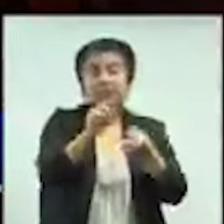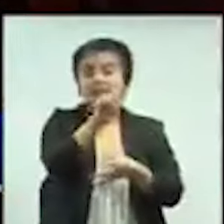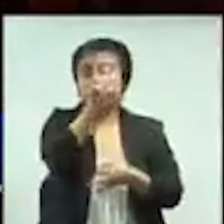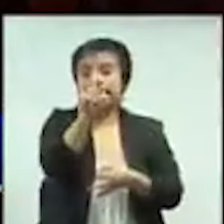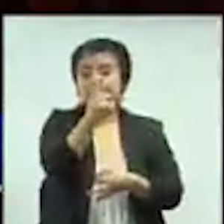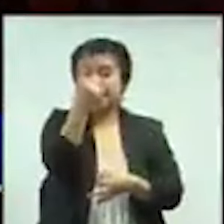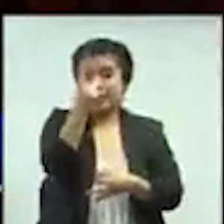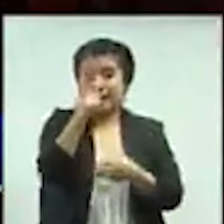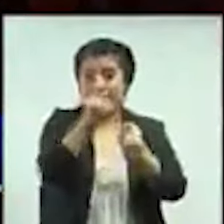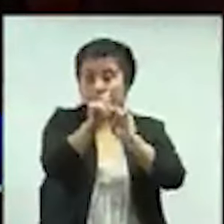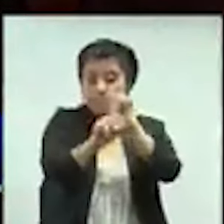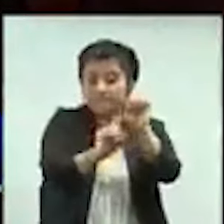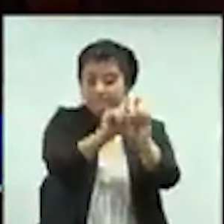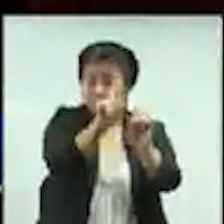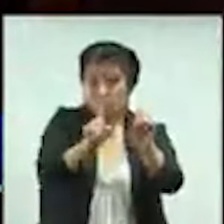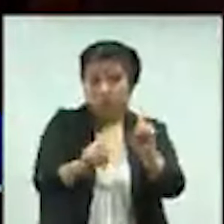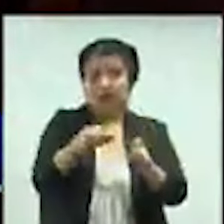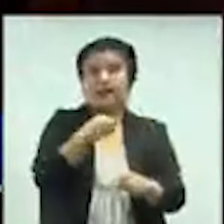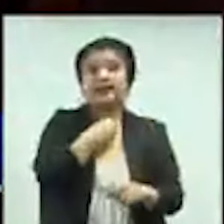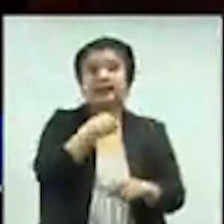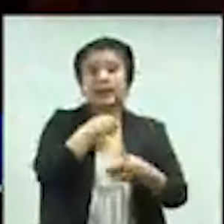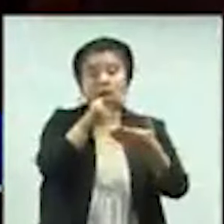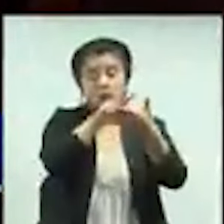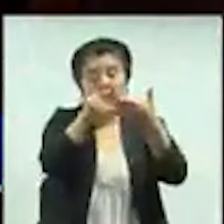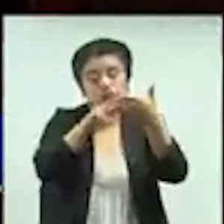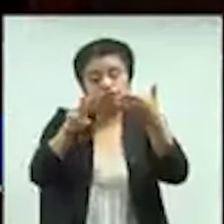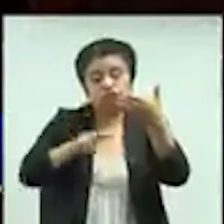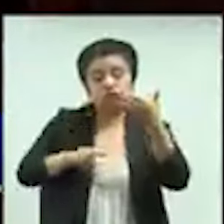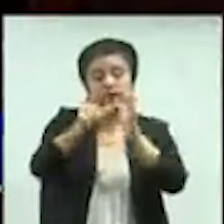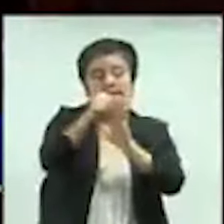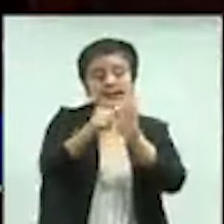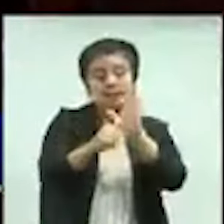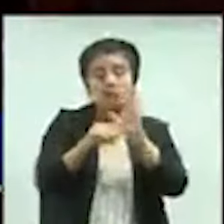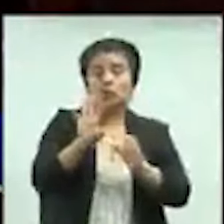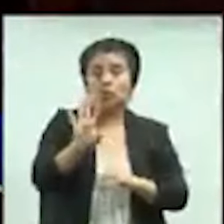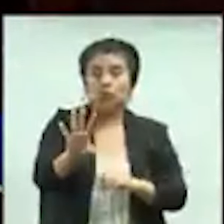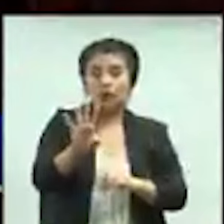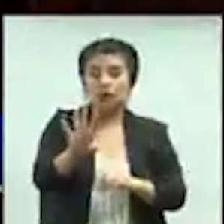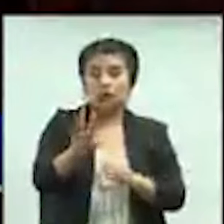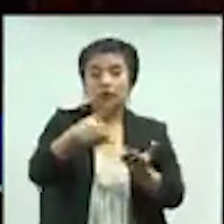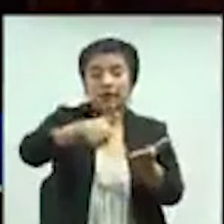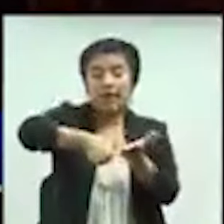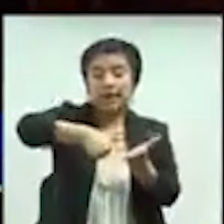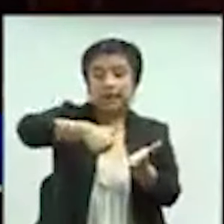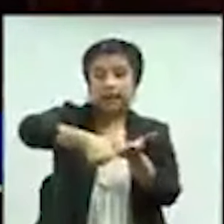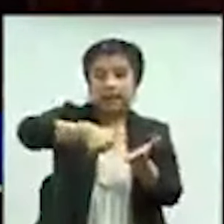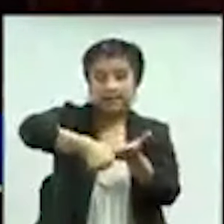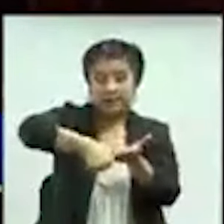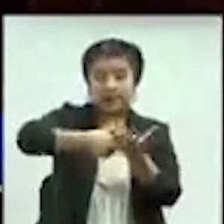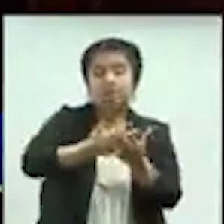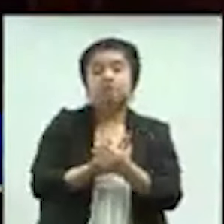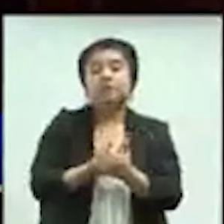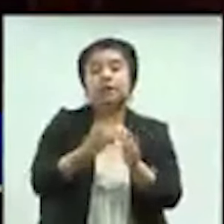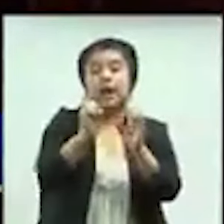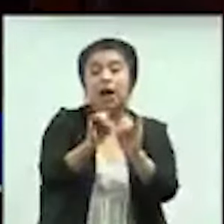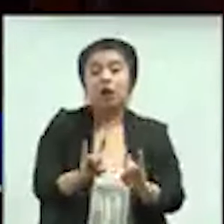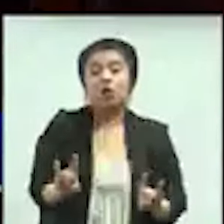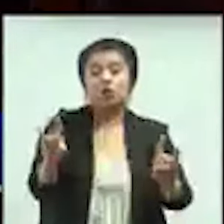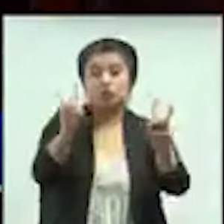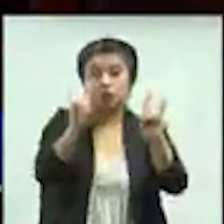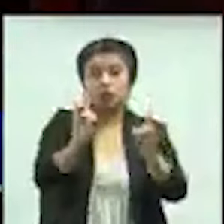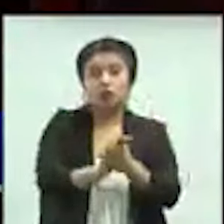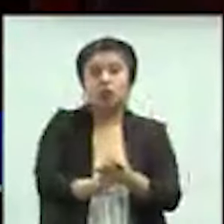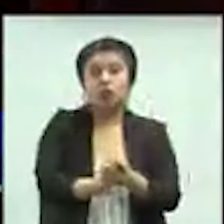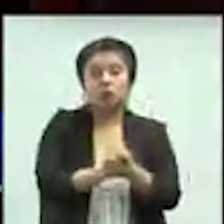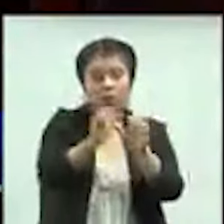pregunta, quiero leerles lo que dice el artículo 4 de la Carta de las Naciones Unidas. Podrá